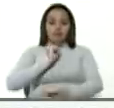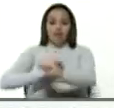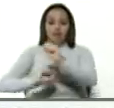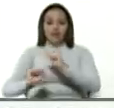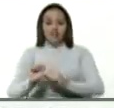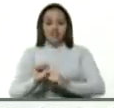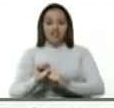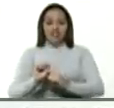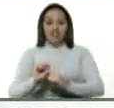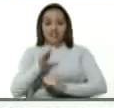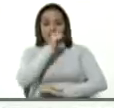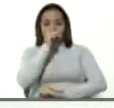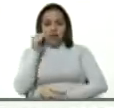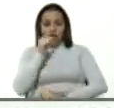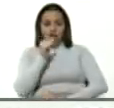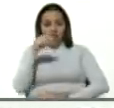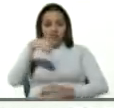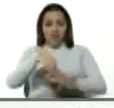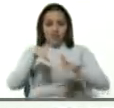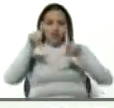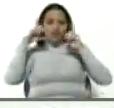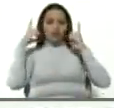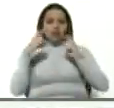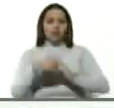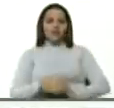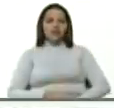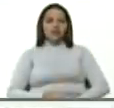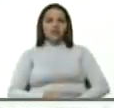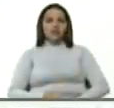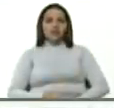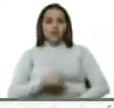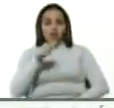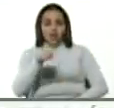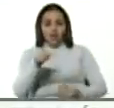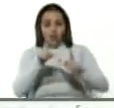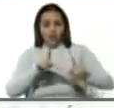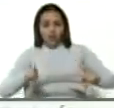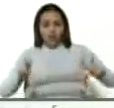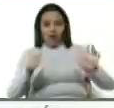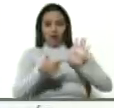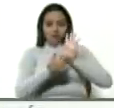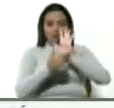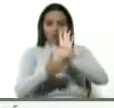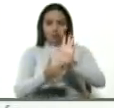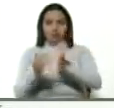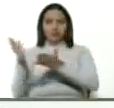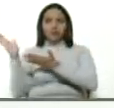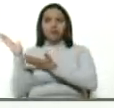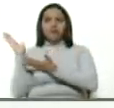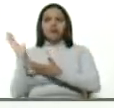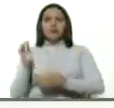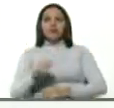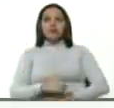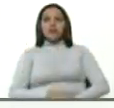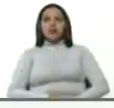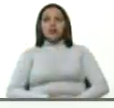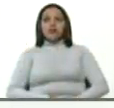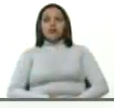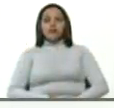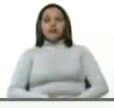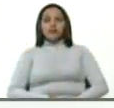de La Guaira. Un poco pues esta es la fachada que estamos presentando de esta